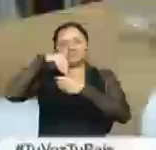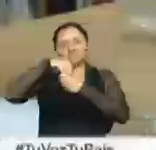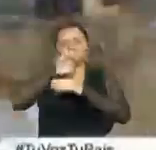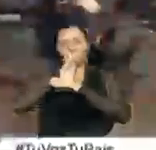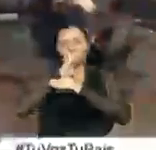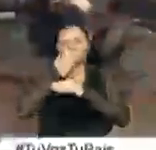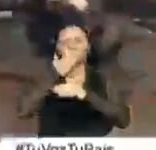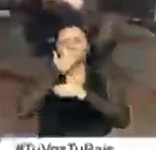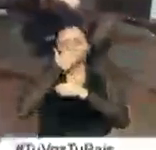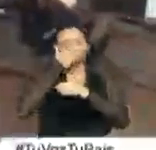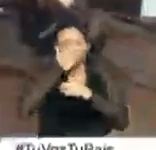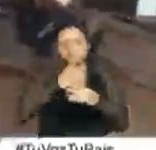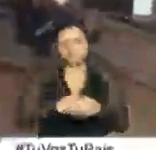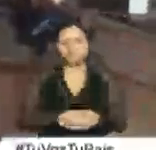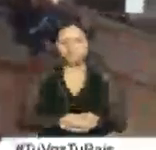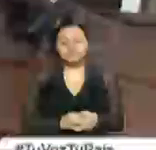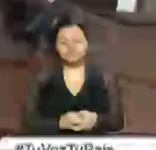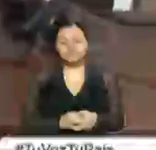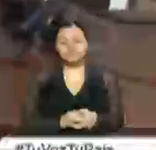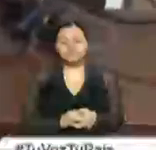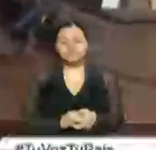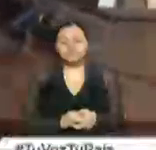Ecuador.